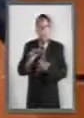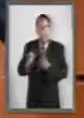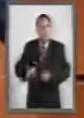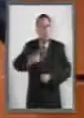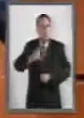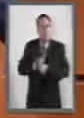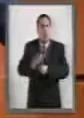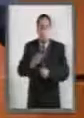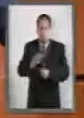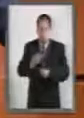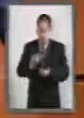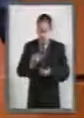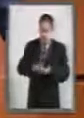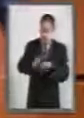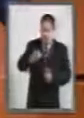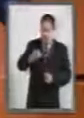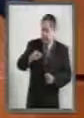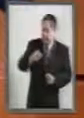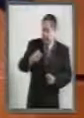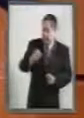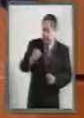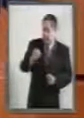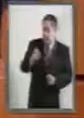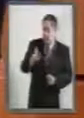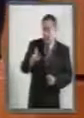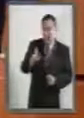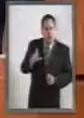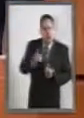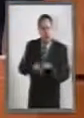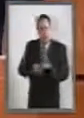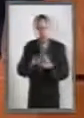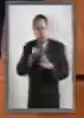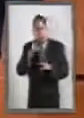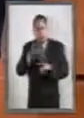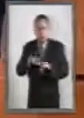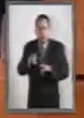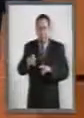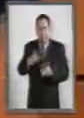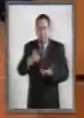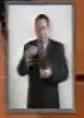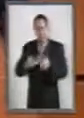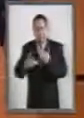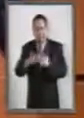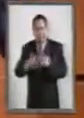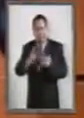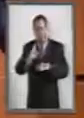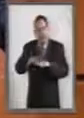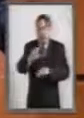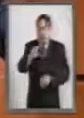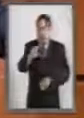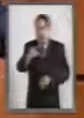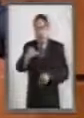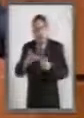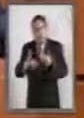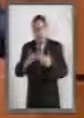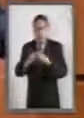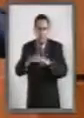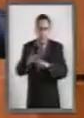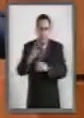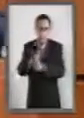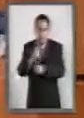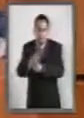seguridad interior en nuestro país para corregir un déficit ético y político. Durante los últimos